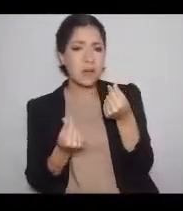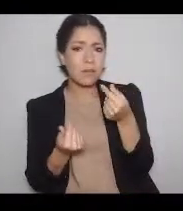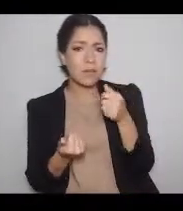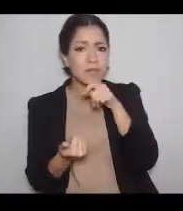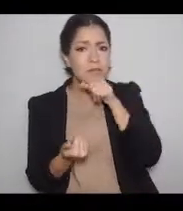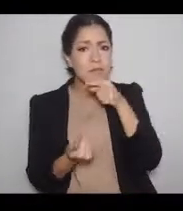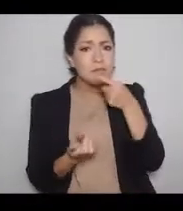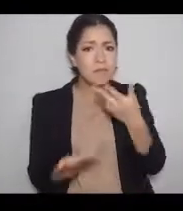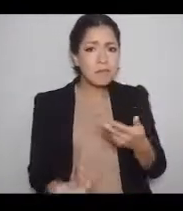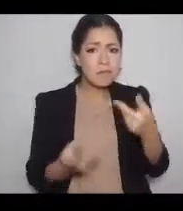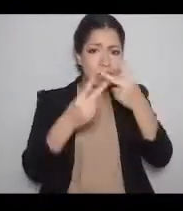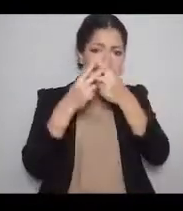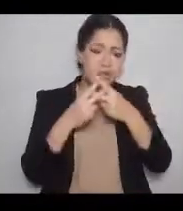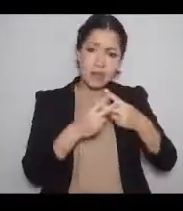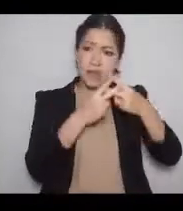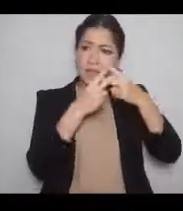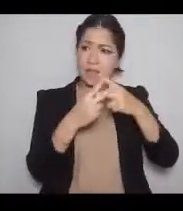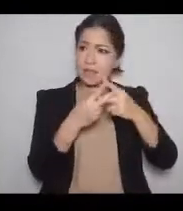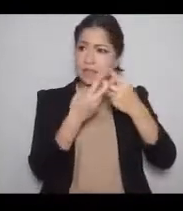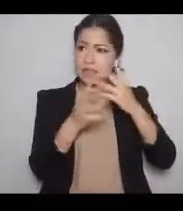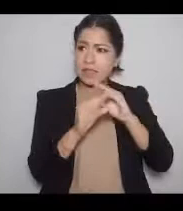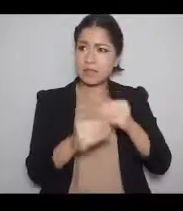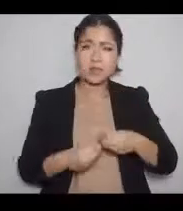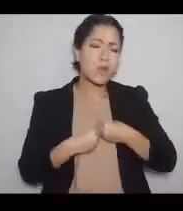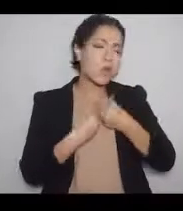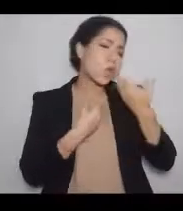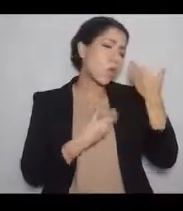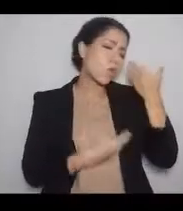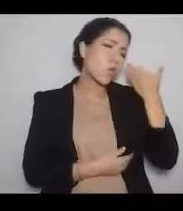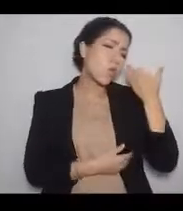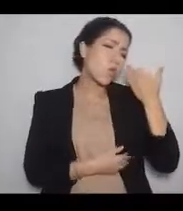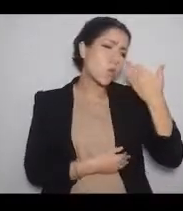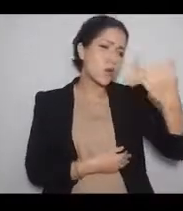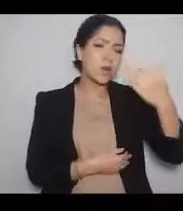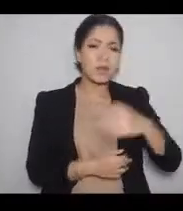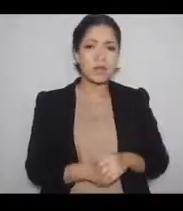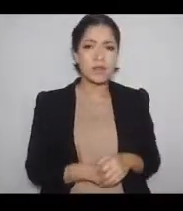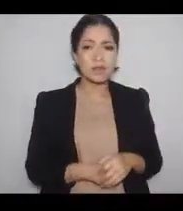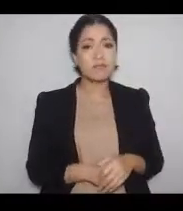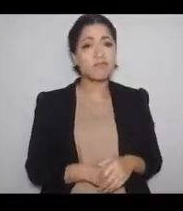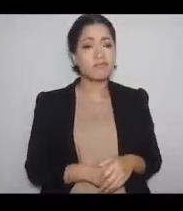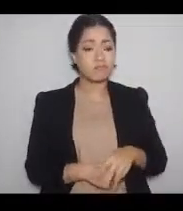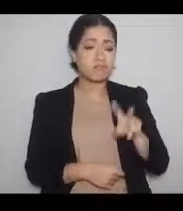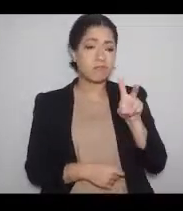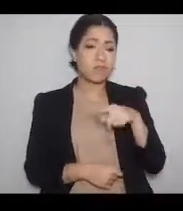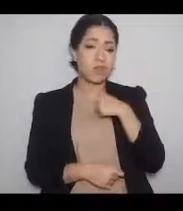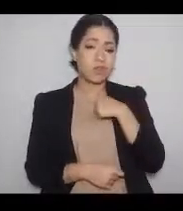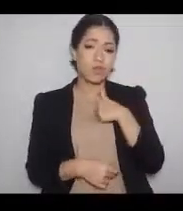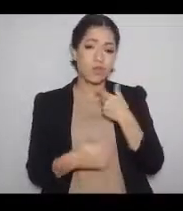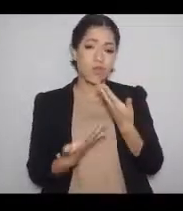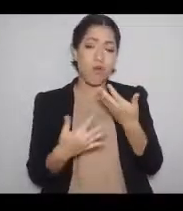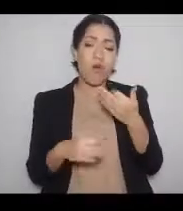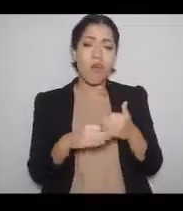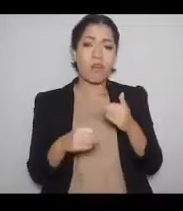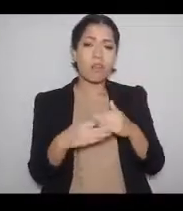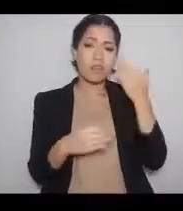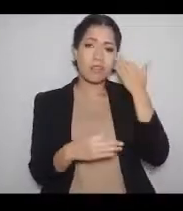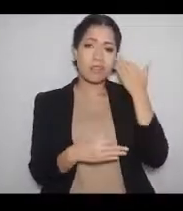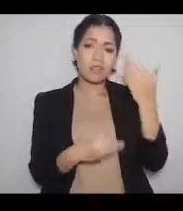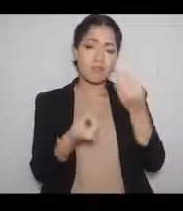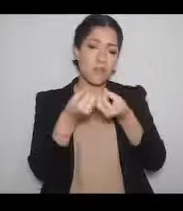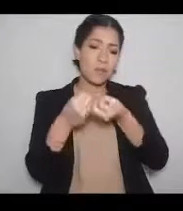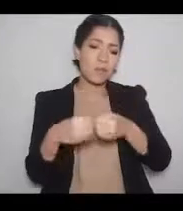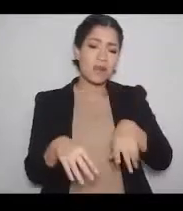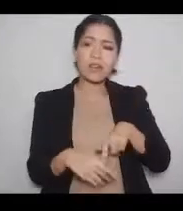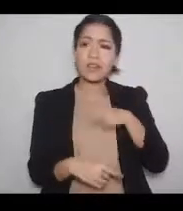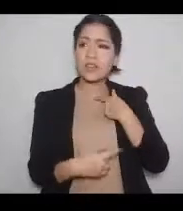¿Sabes qué me mató? No has muerto. Jet dice que no has muerto. Mi fiel enano,